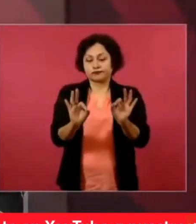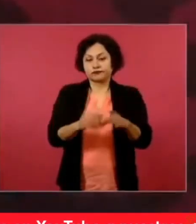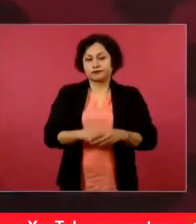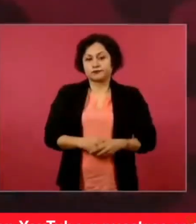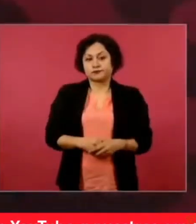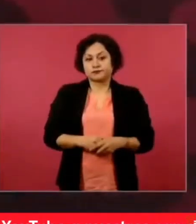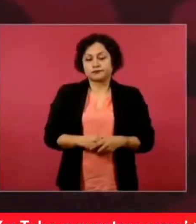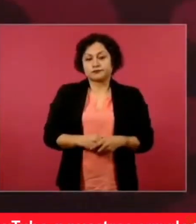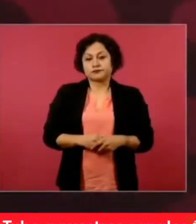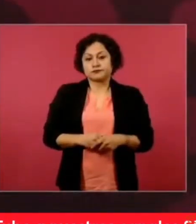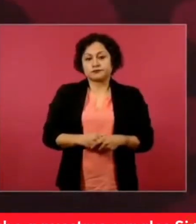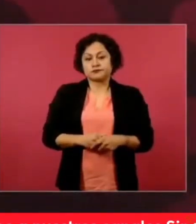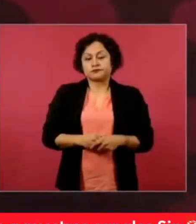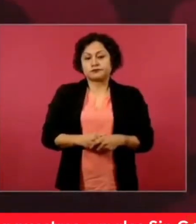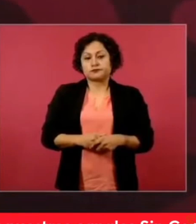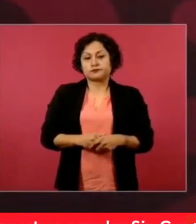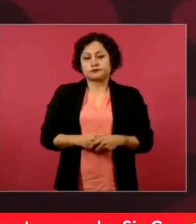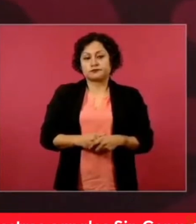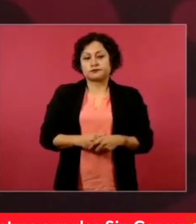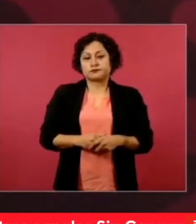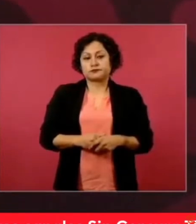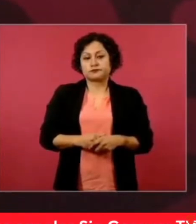Esto no sucede